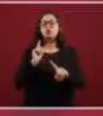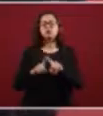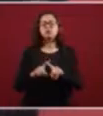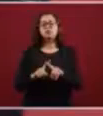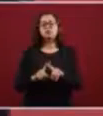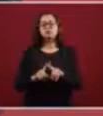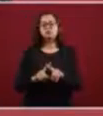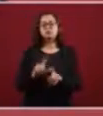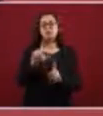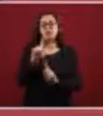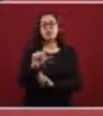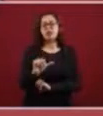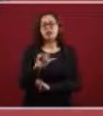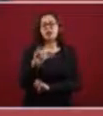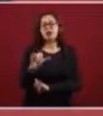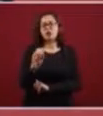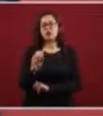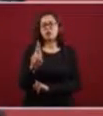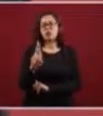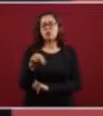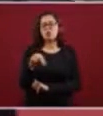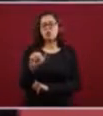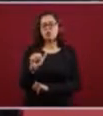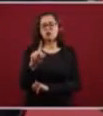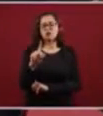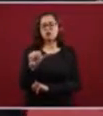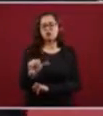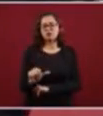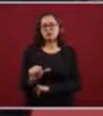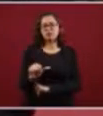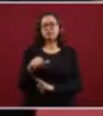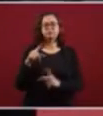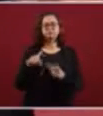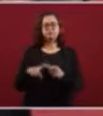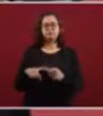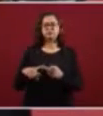jornada del Éxodo por la Democracia,